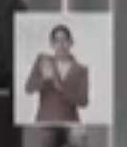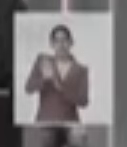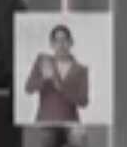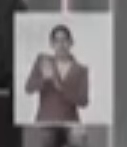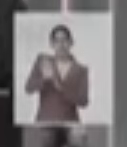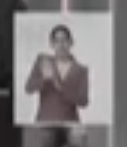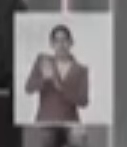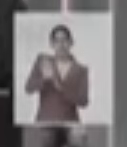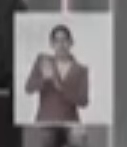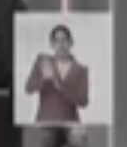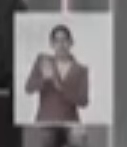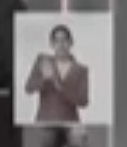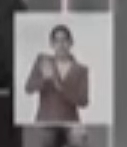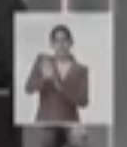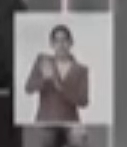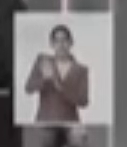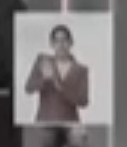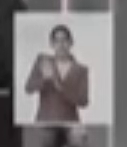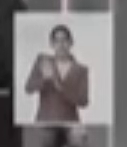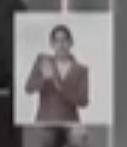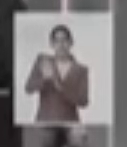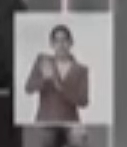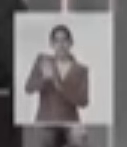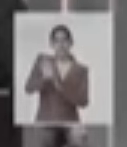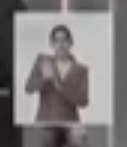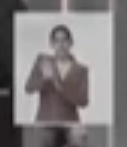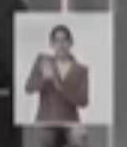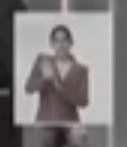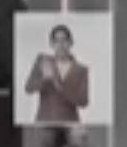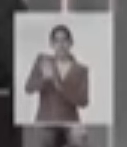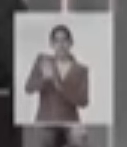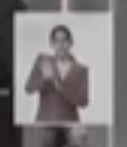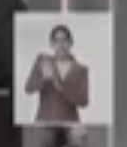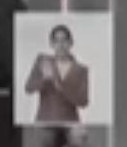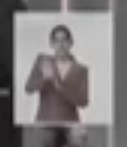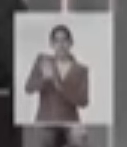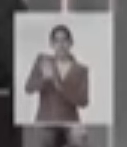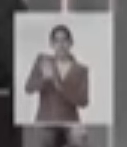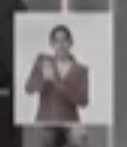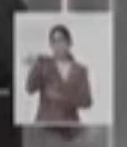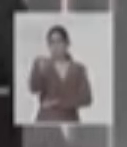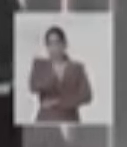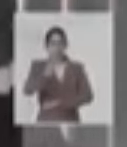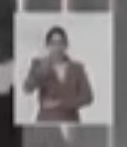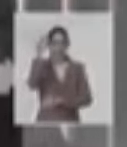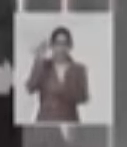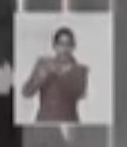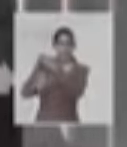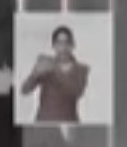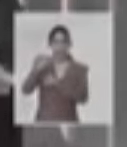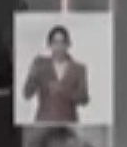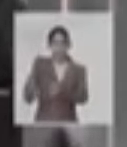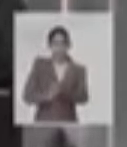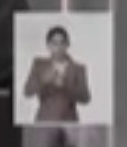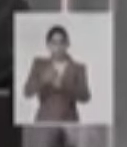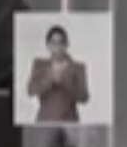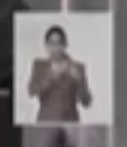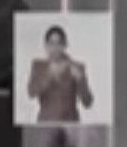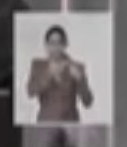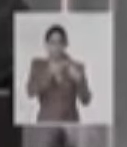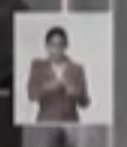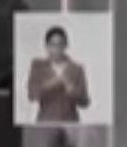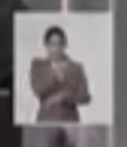Entonces, esta gente, tú no habías vivido bien. Ese tipo no ha luchado nada. Pero vamos a ir, vamos a ir, vamos a ir. Vigentes históricos de nuestro país, de la